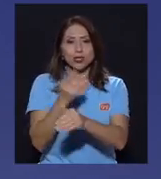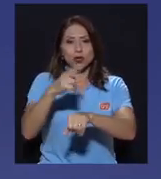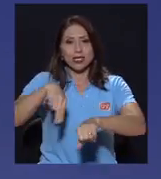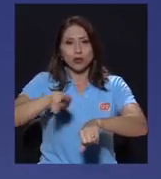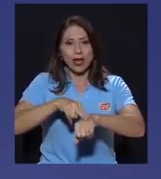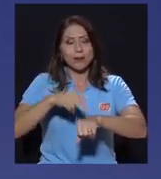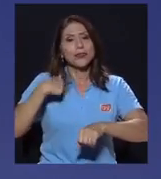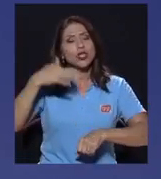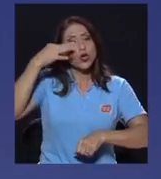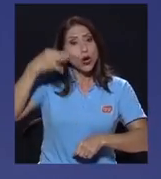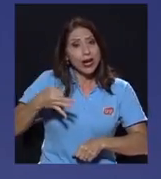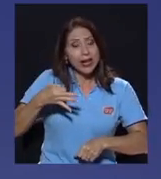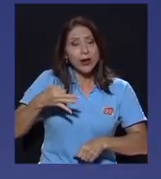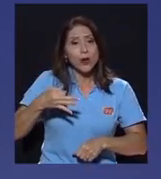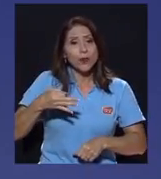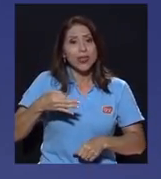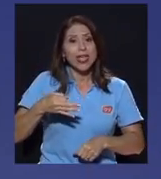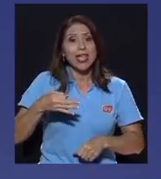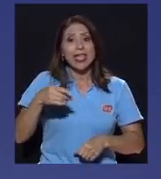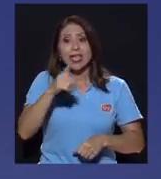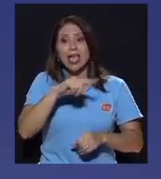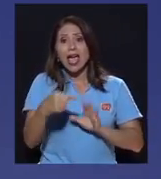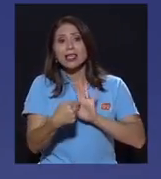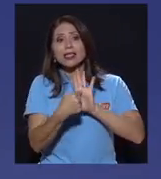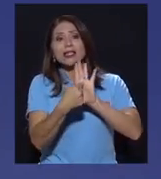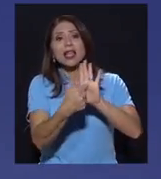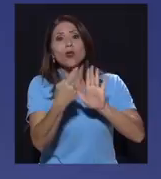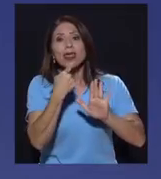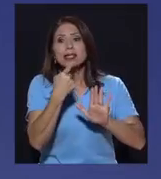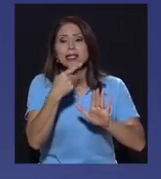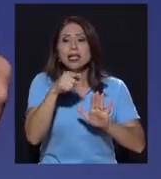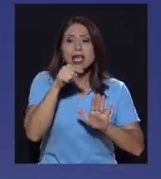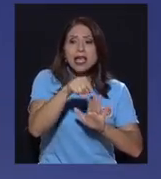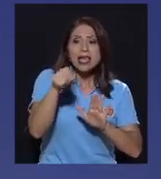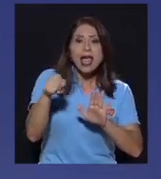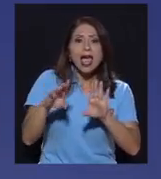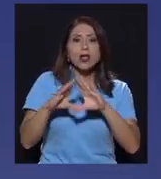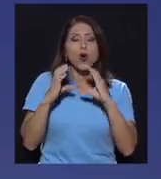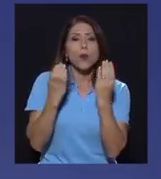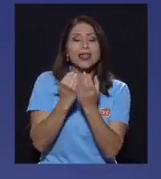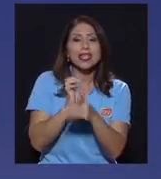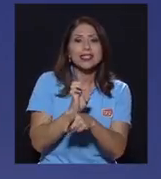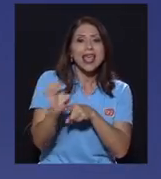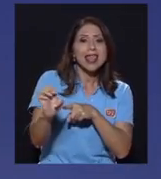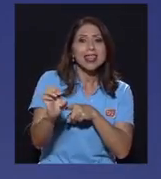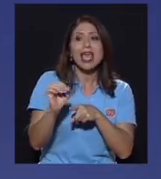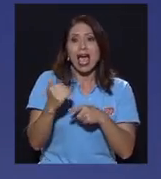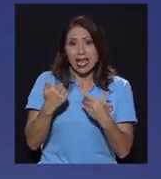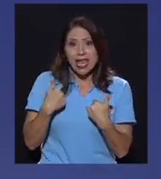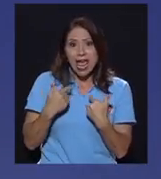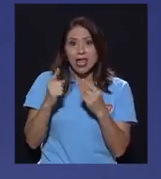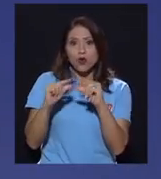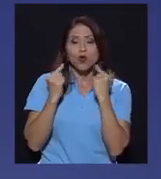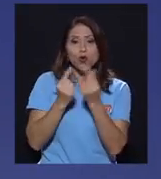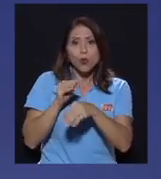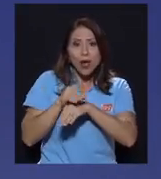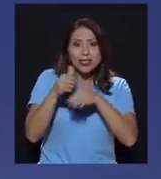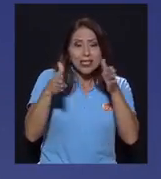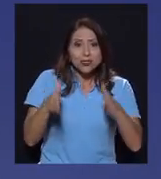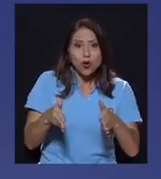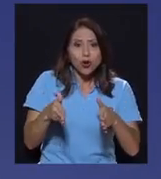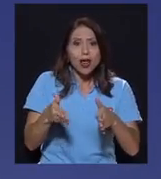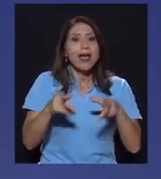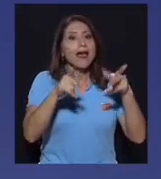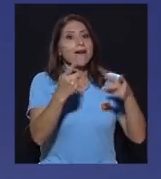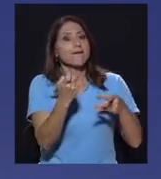que el hecho de que hayan salido a decir de que hay comités de ética que hay en este caso un grupo asesor ha hecho falta en la ciudadanía que